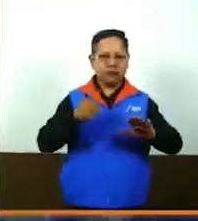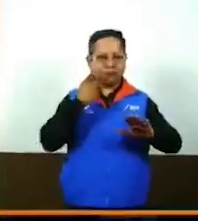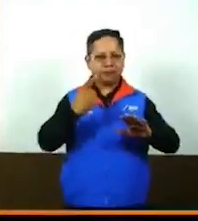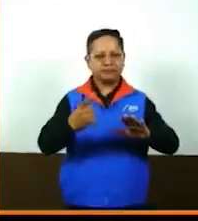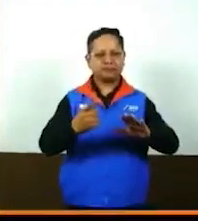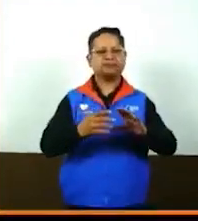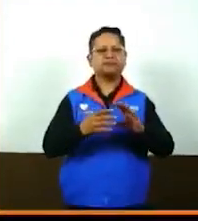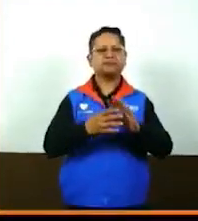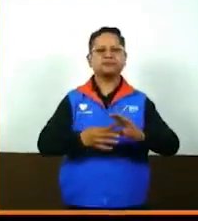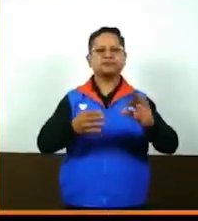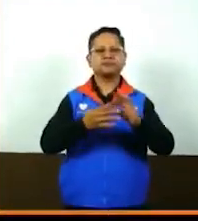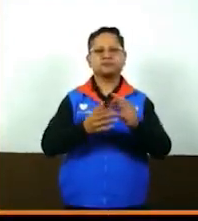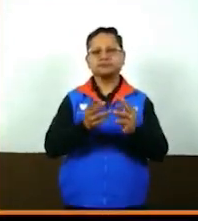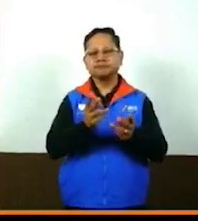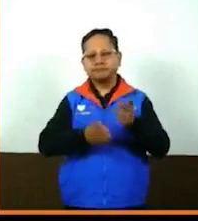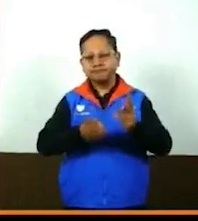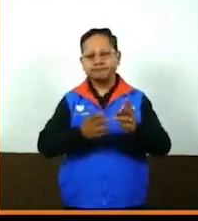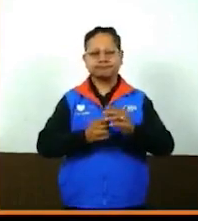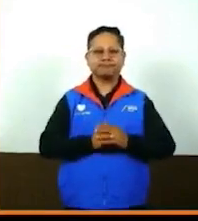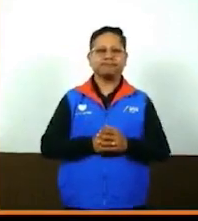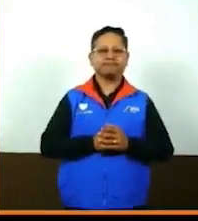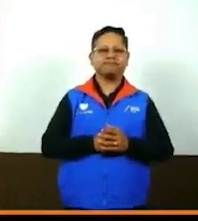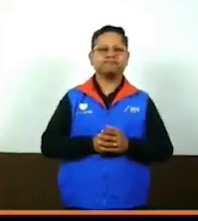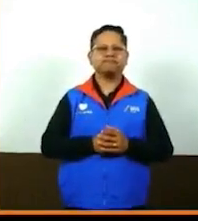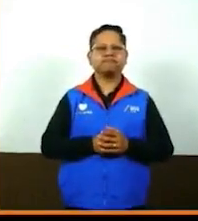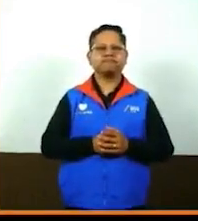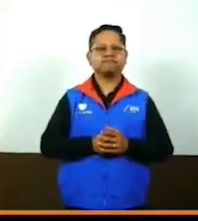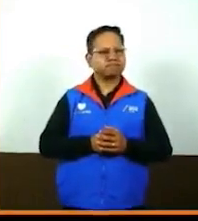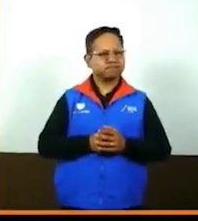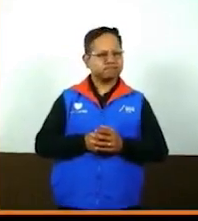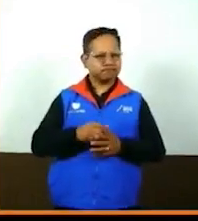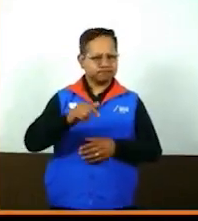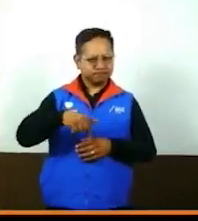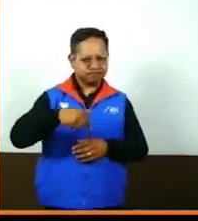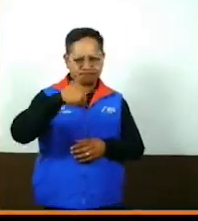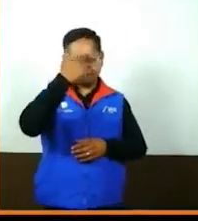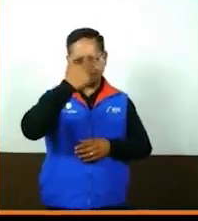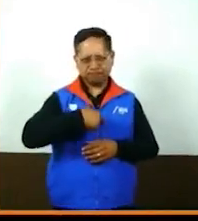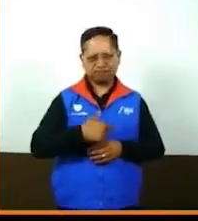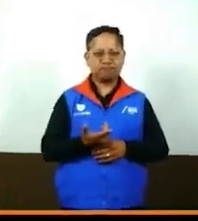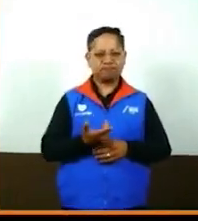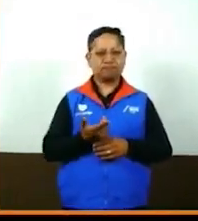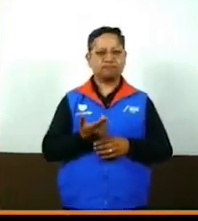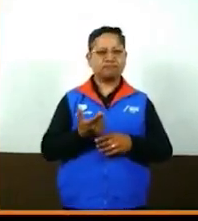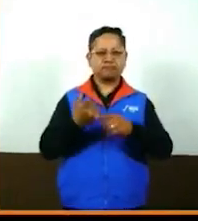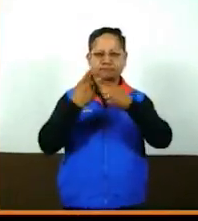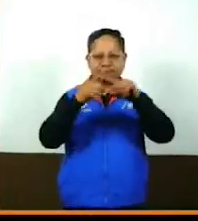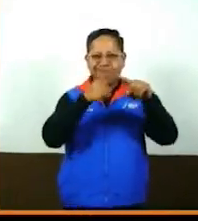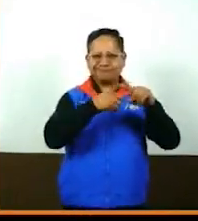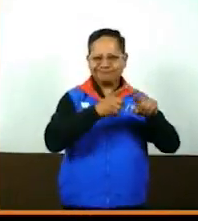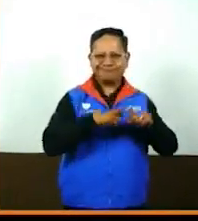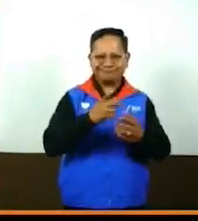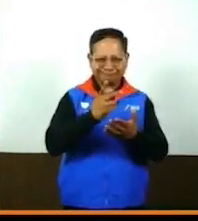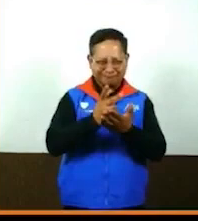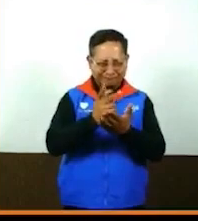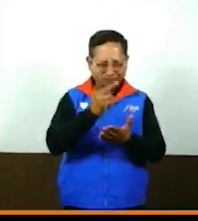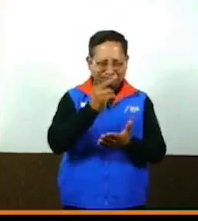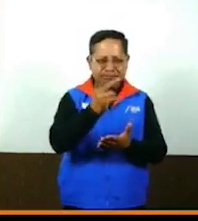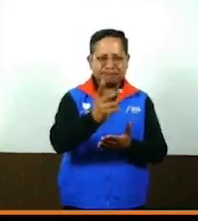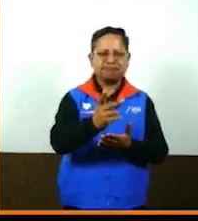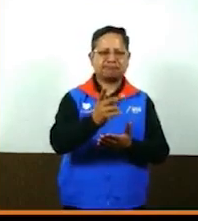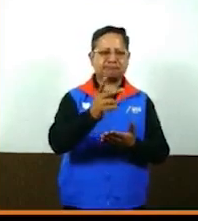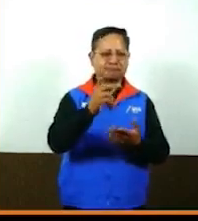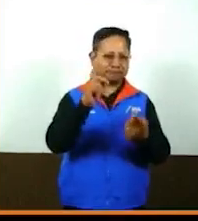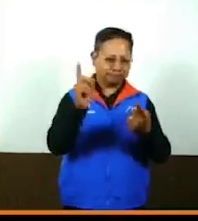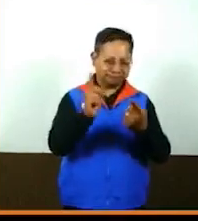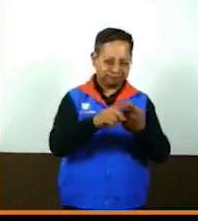vamos platicando, Mari Carmen, que en esta noche vamos a tener varios reconocimientos. El